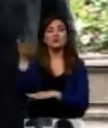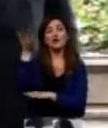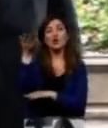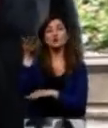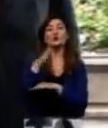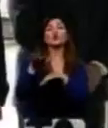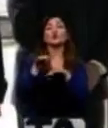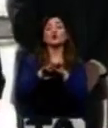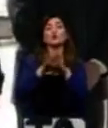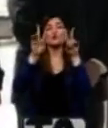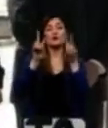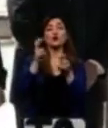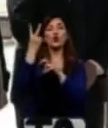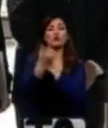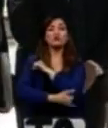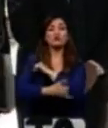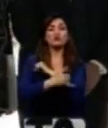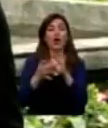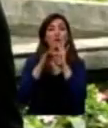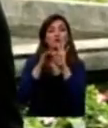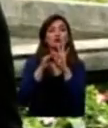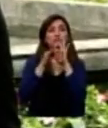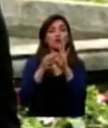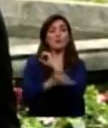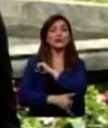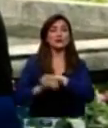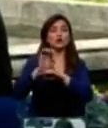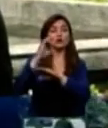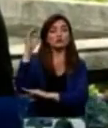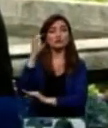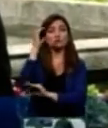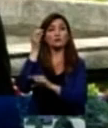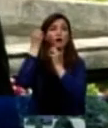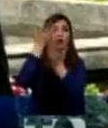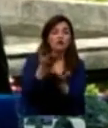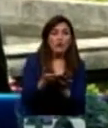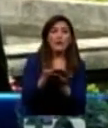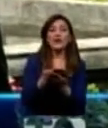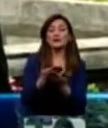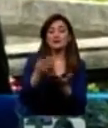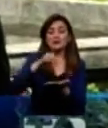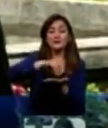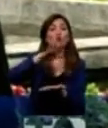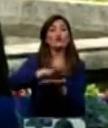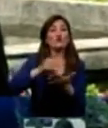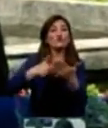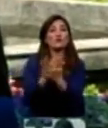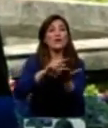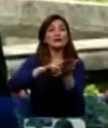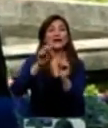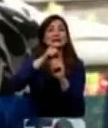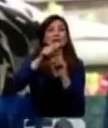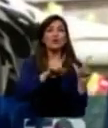relación de los 2 países, que estaría en un buen momento de cooperación. Anunciaron además los cancilleres la instalación de la Combifront y que se instaurará un